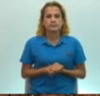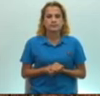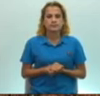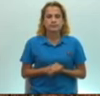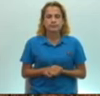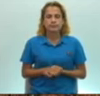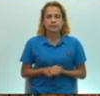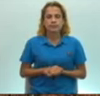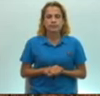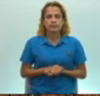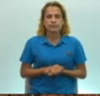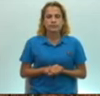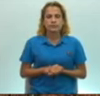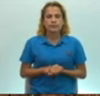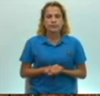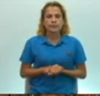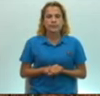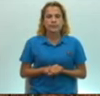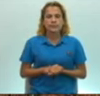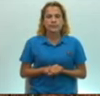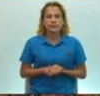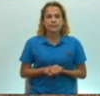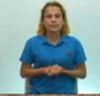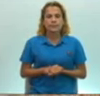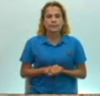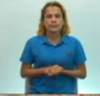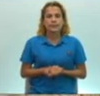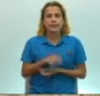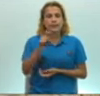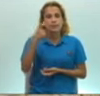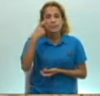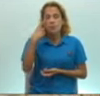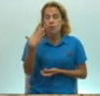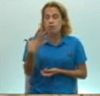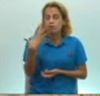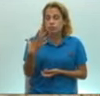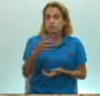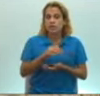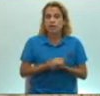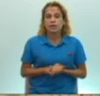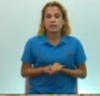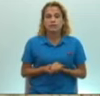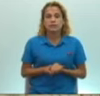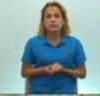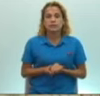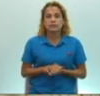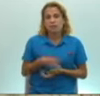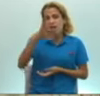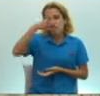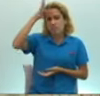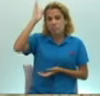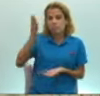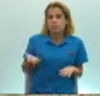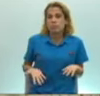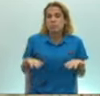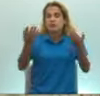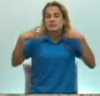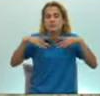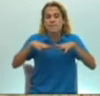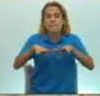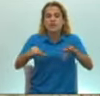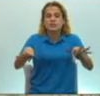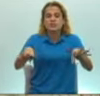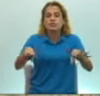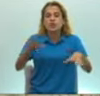aquella época eran regiones, no países, pero fueron conquistados por Roma. Esta nota es importante que la tengas en cuenta, es que el Imperio